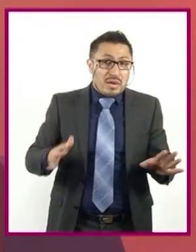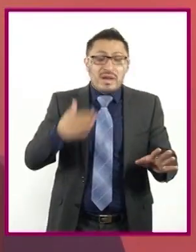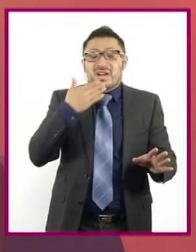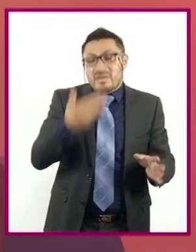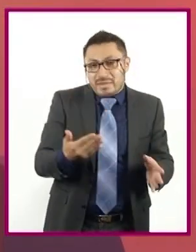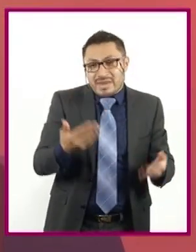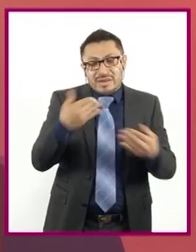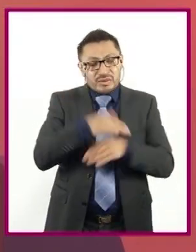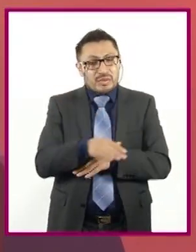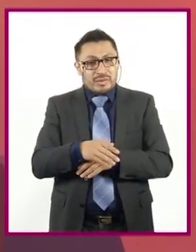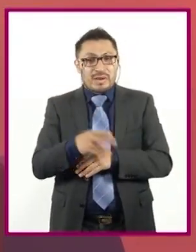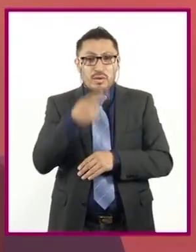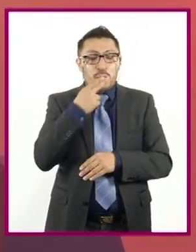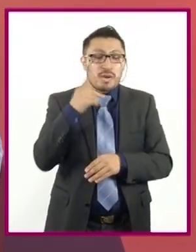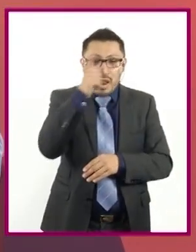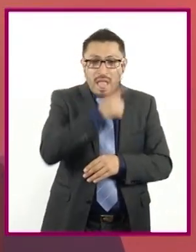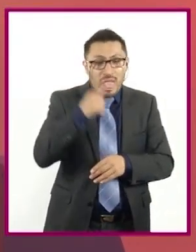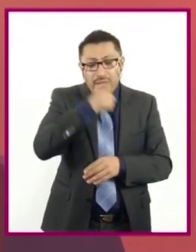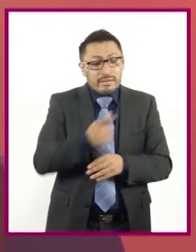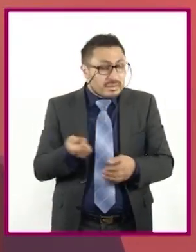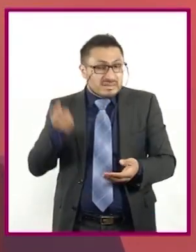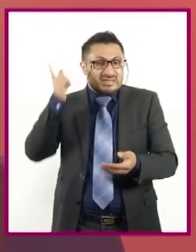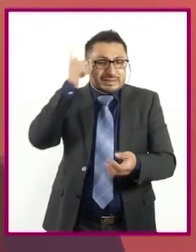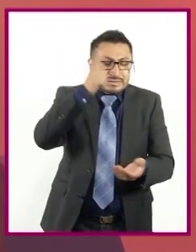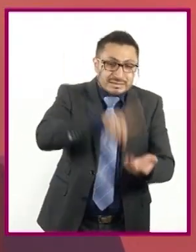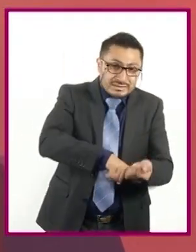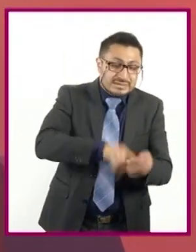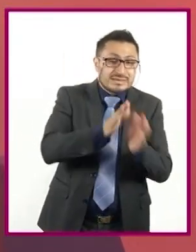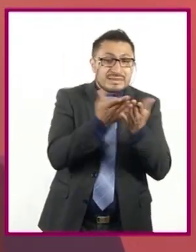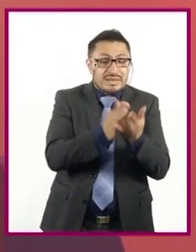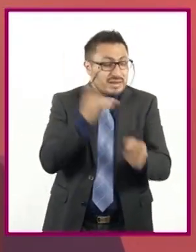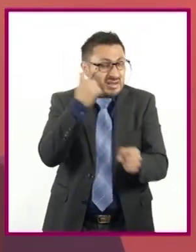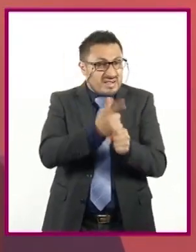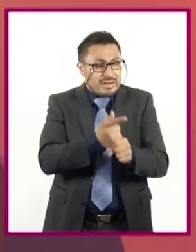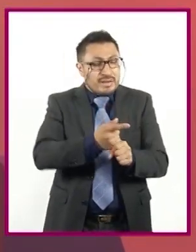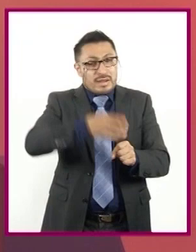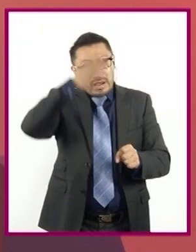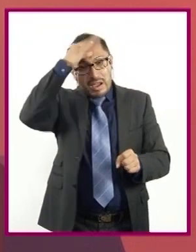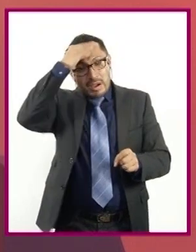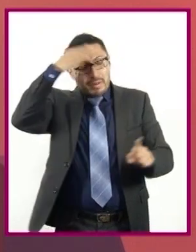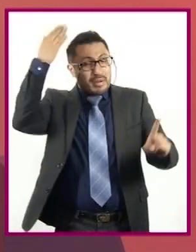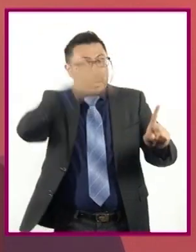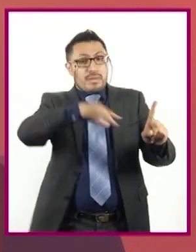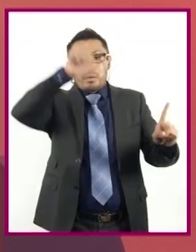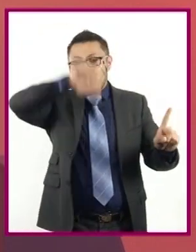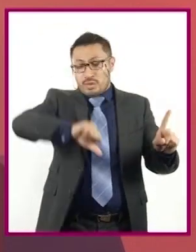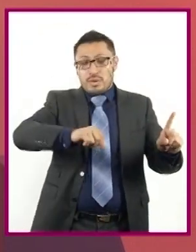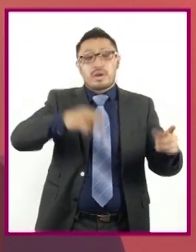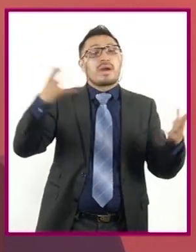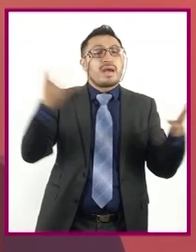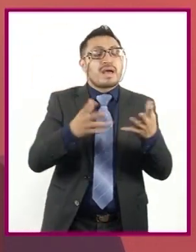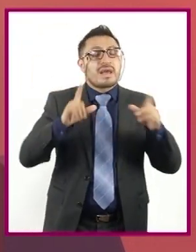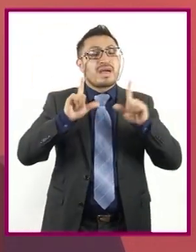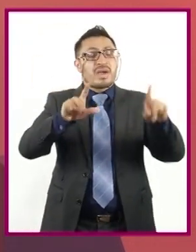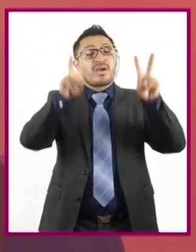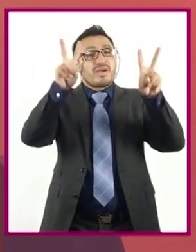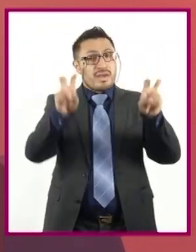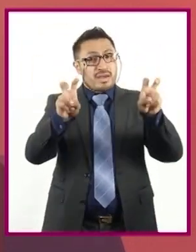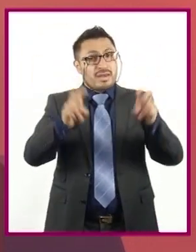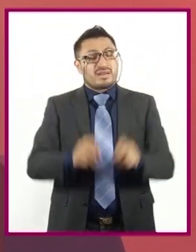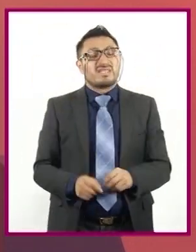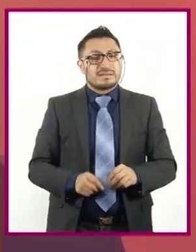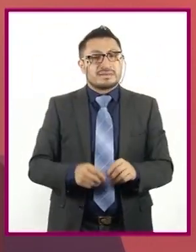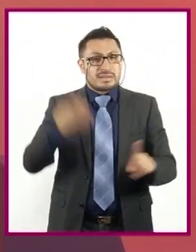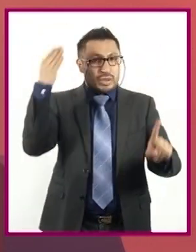práctica social del lenguaje, localicen en sus libros de texto el aprendizaje esperado, elabora fichas temáticas